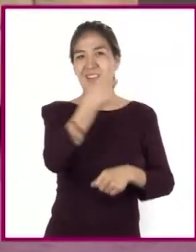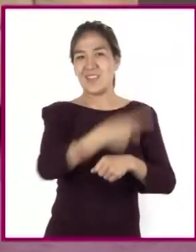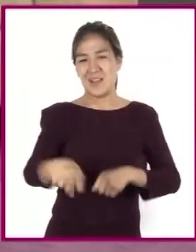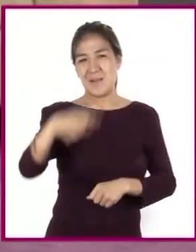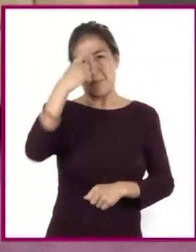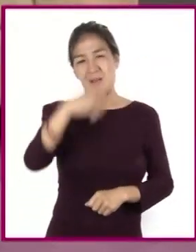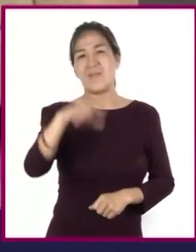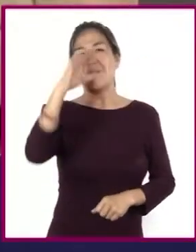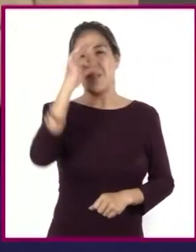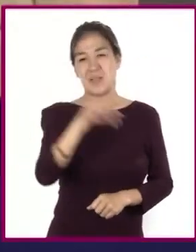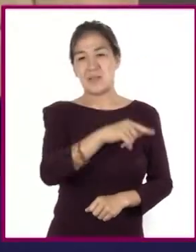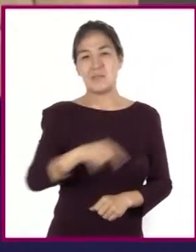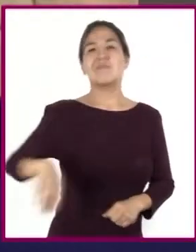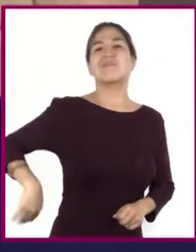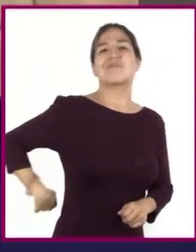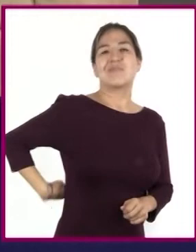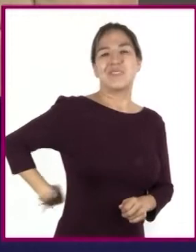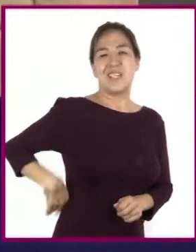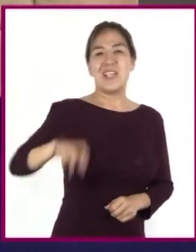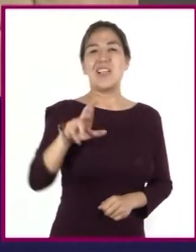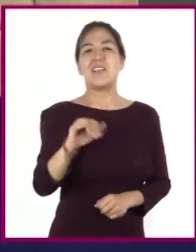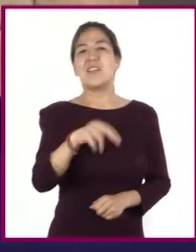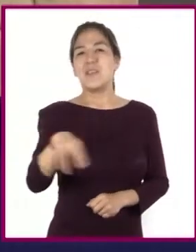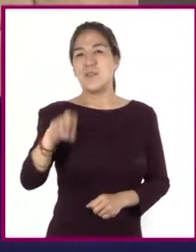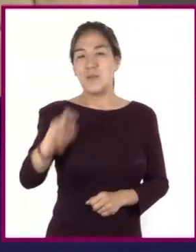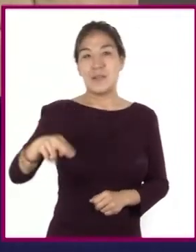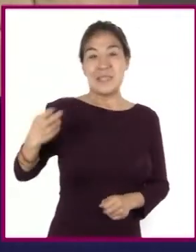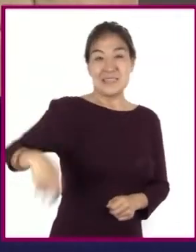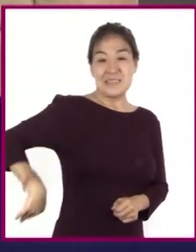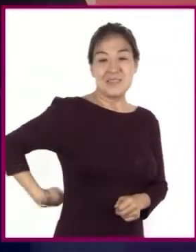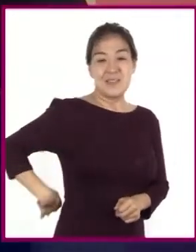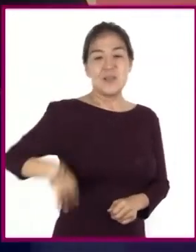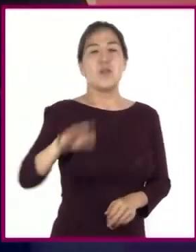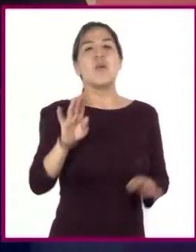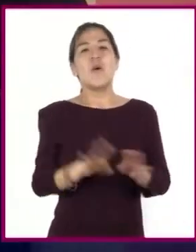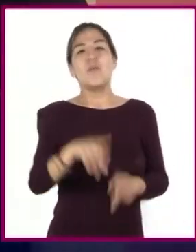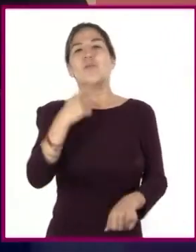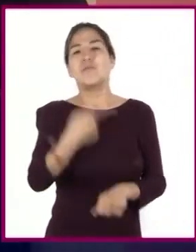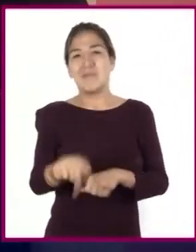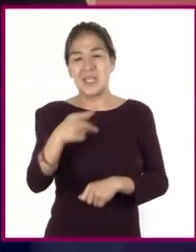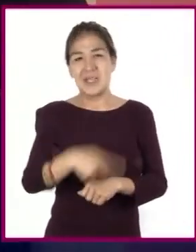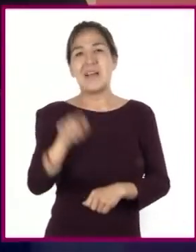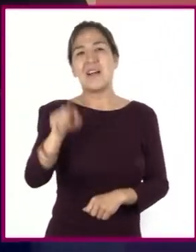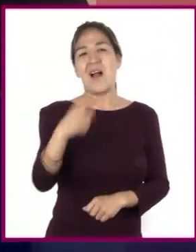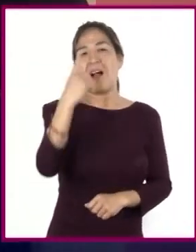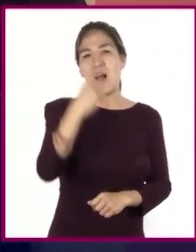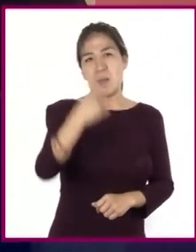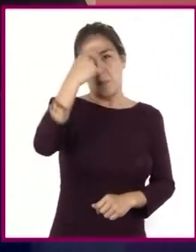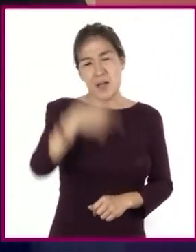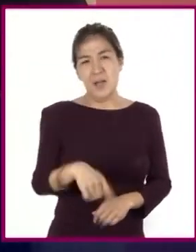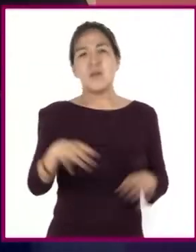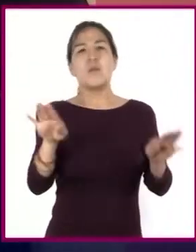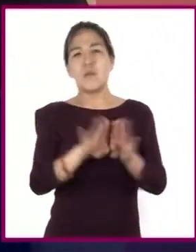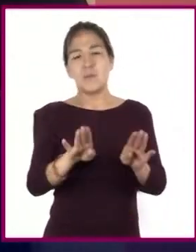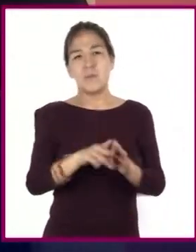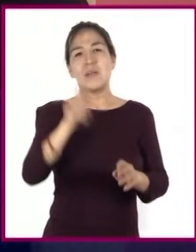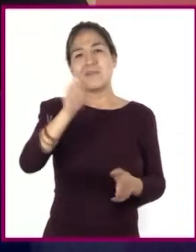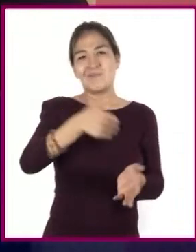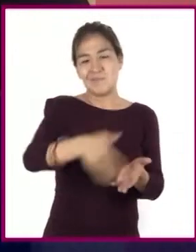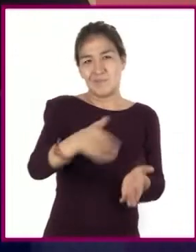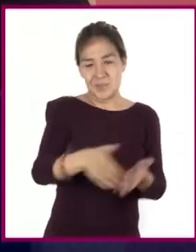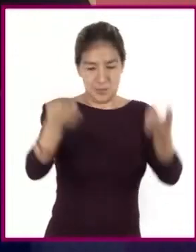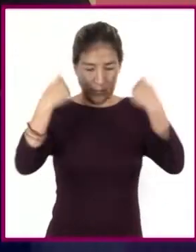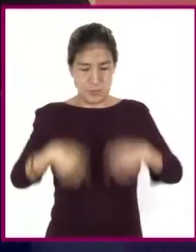falla pronto es el riñón. El riñón requiere un flujo constante de líquido, de agua, para poder sacar las toxinas del